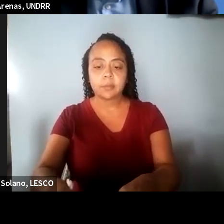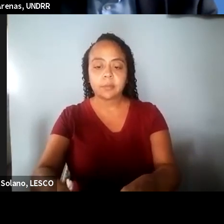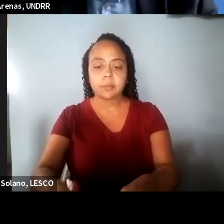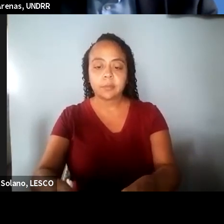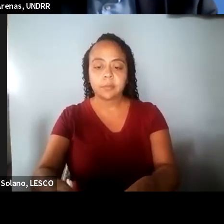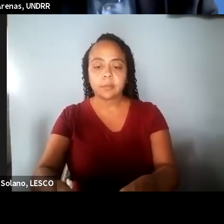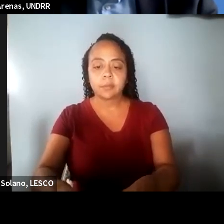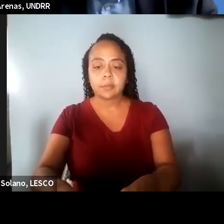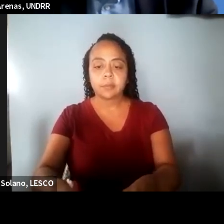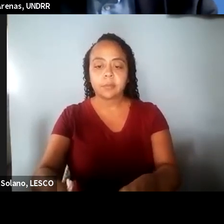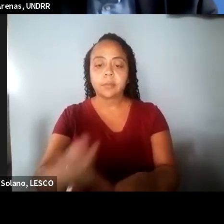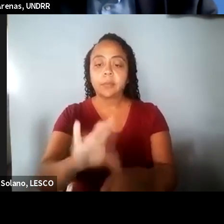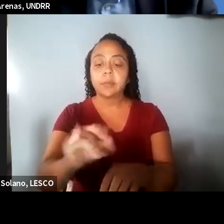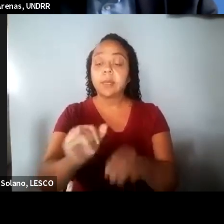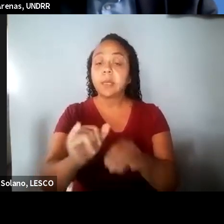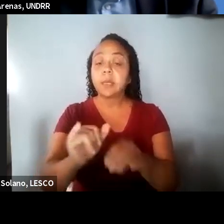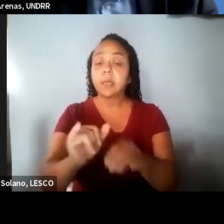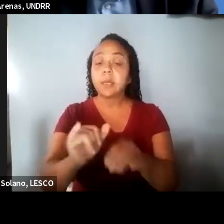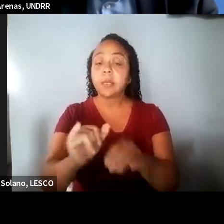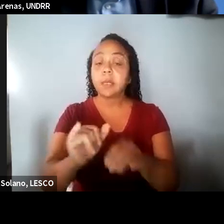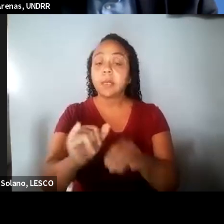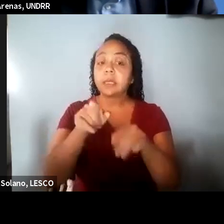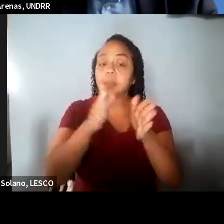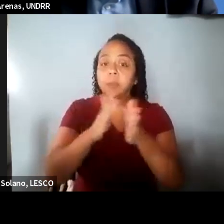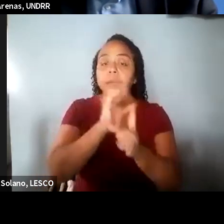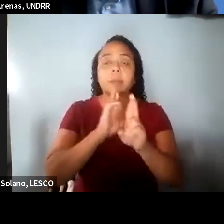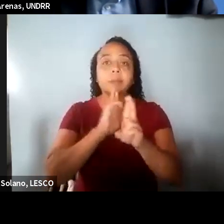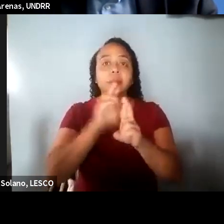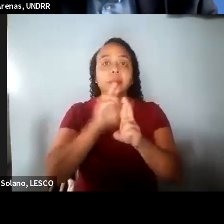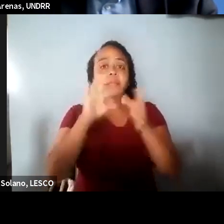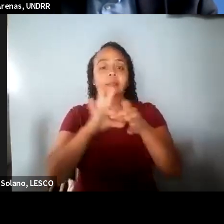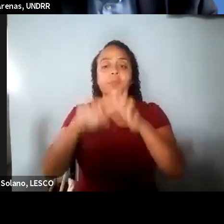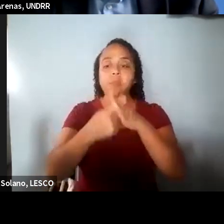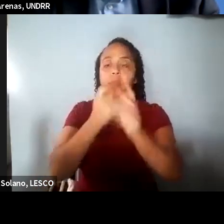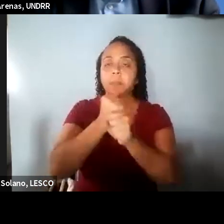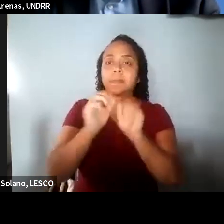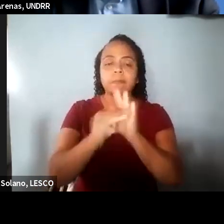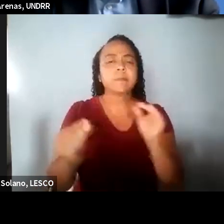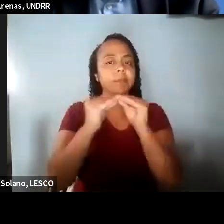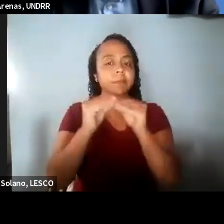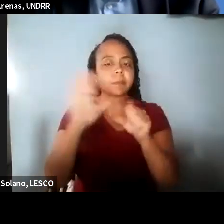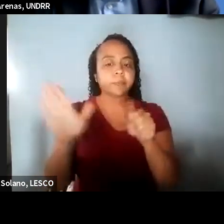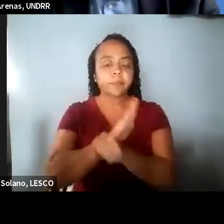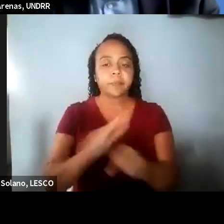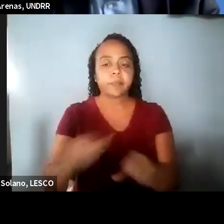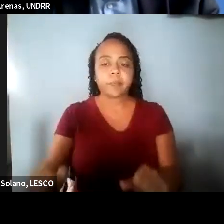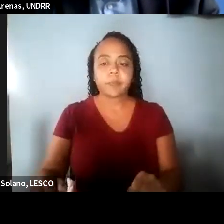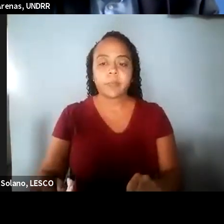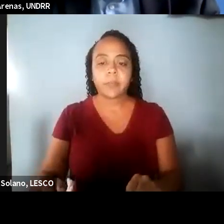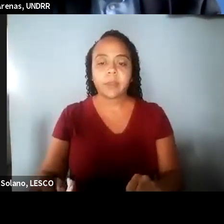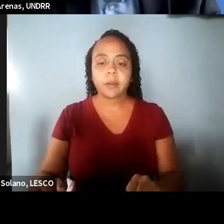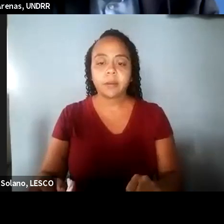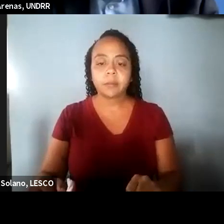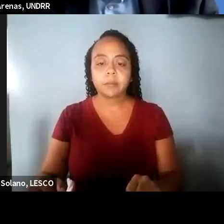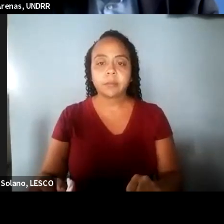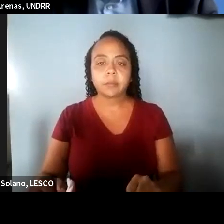los preparativos y respuesta esta red ya comienza a trabajar en modelos muchísimo más integrales de la gestión del riesgo en los centros de trabajo